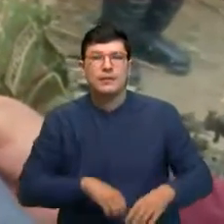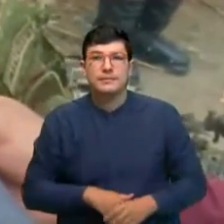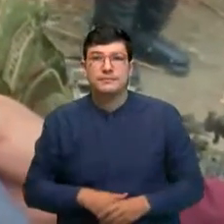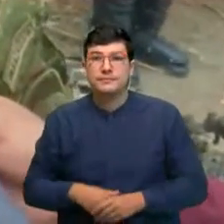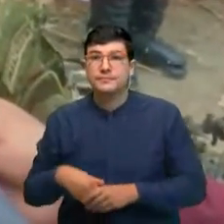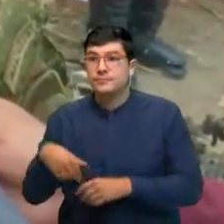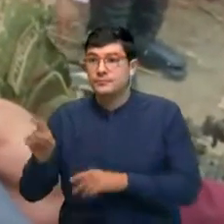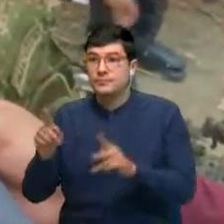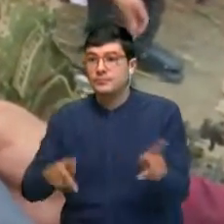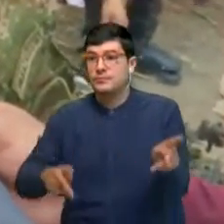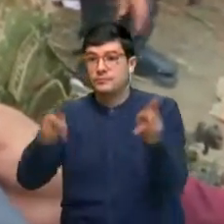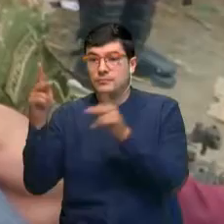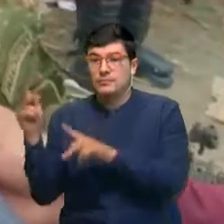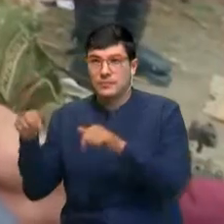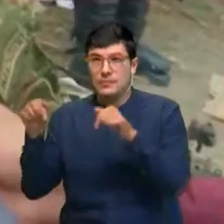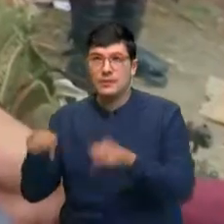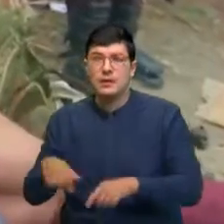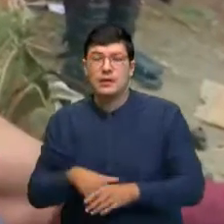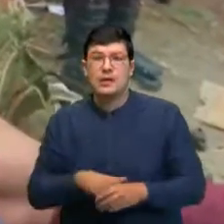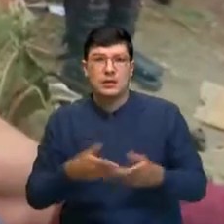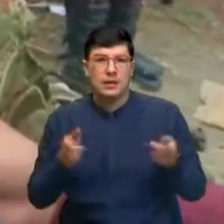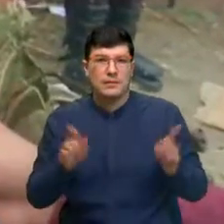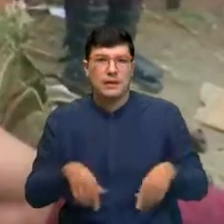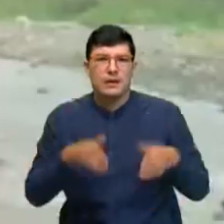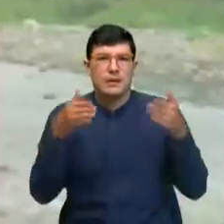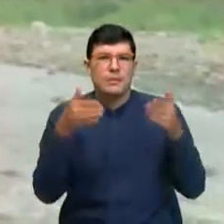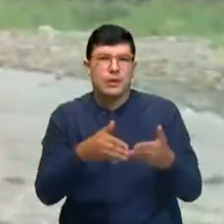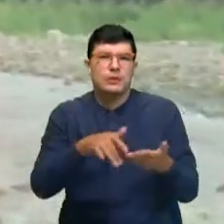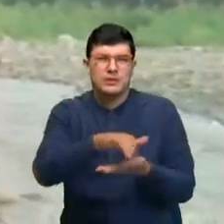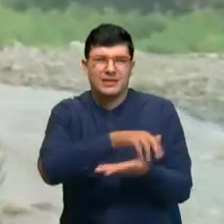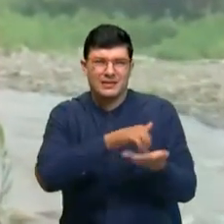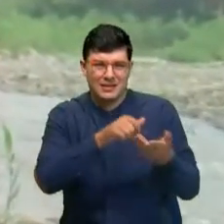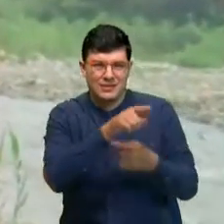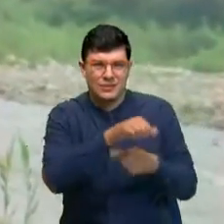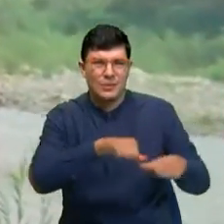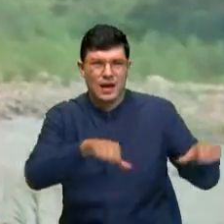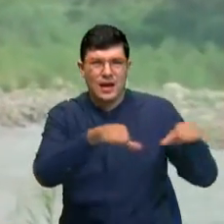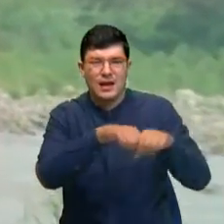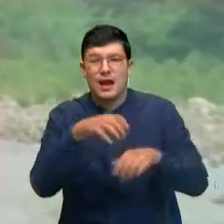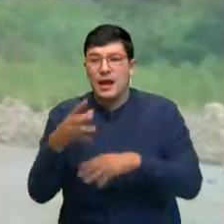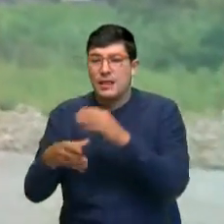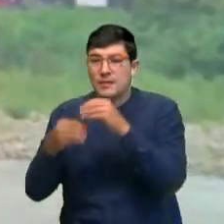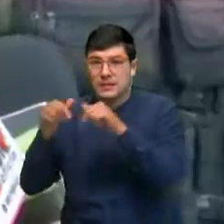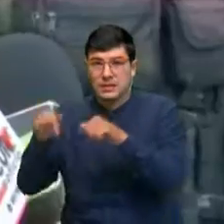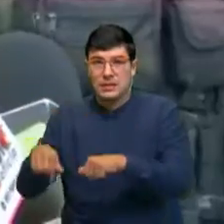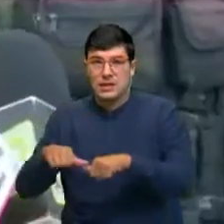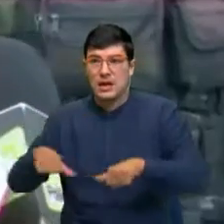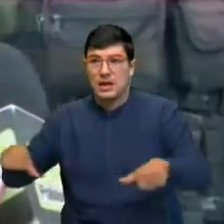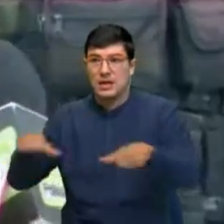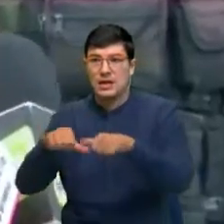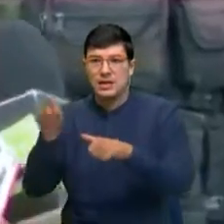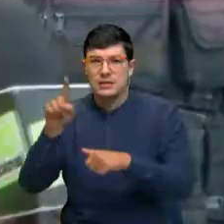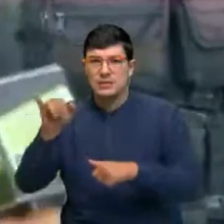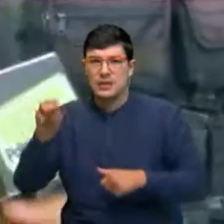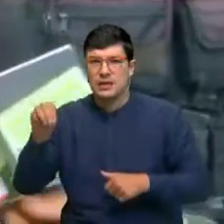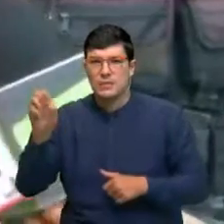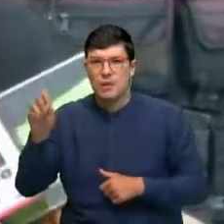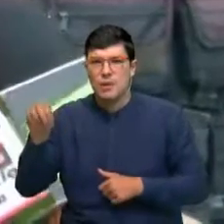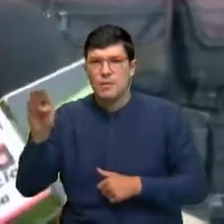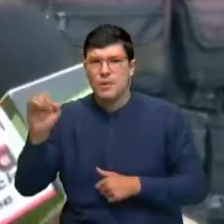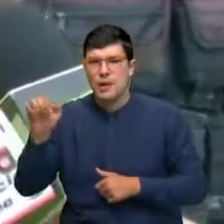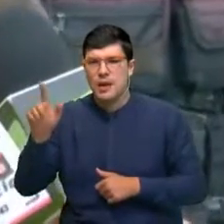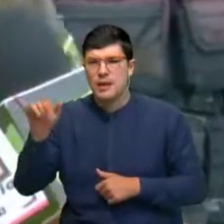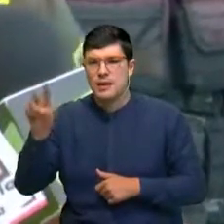santander aquí en francisco de paula santander y acá en el simón bolívar tenemos el apoyo de